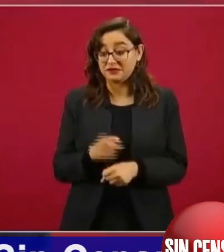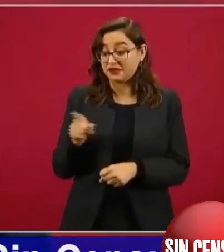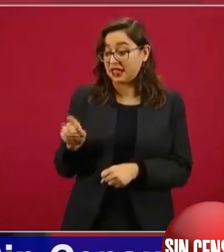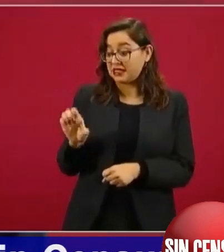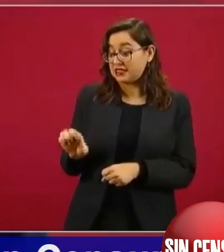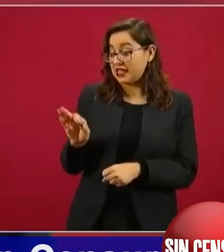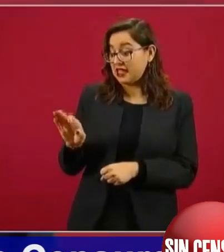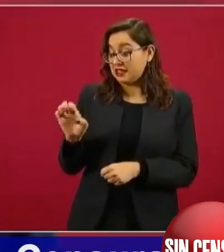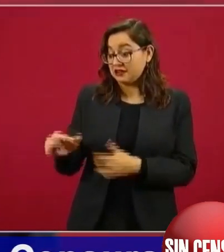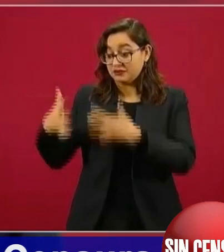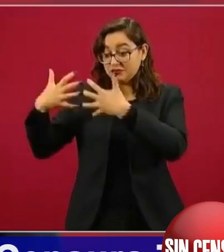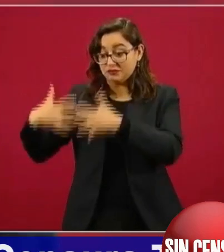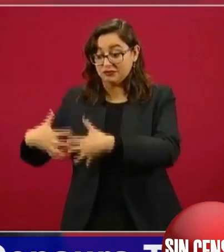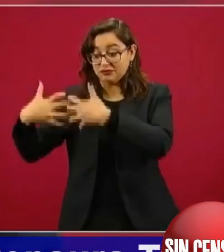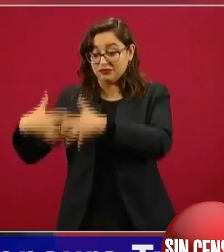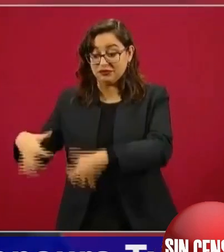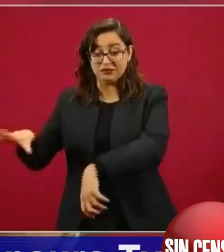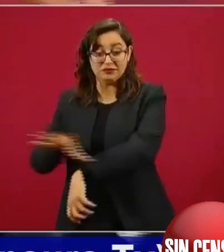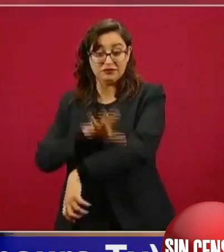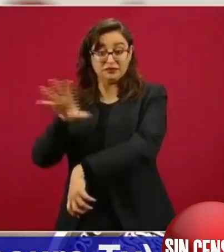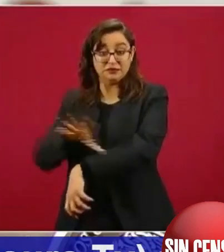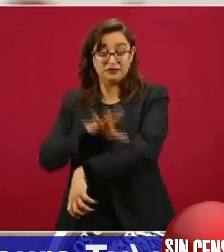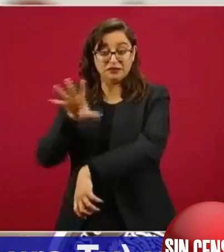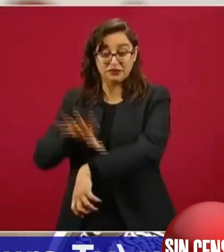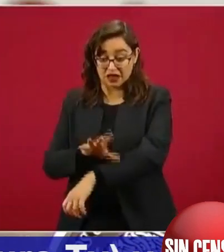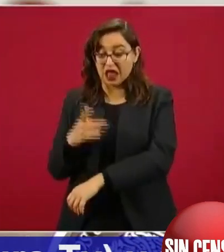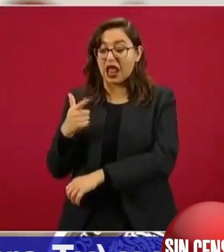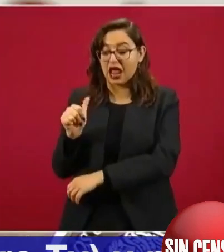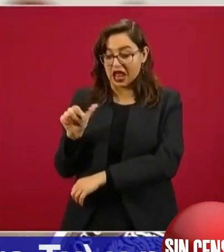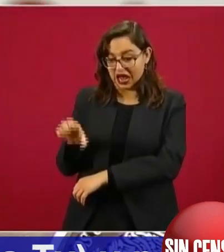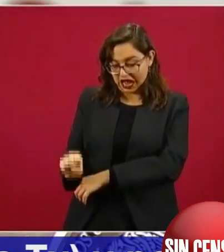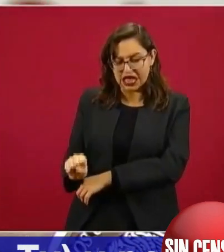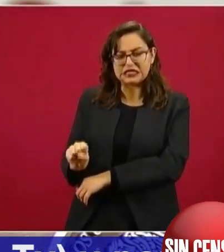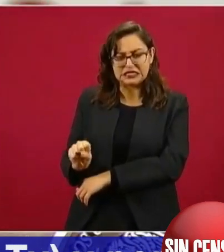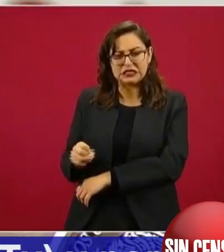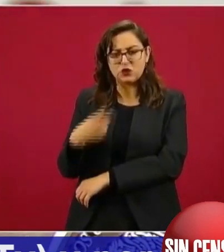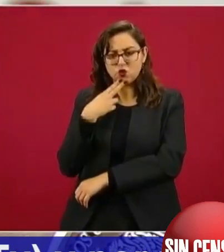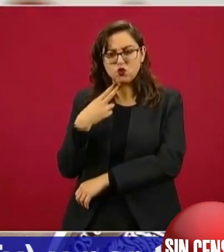Electricidad que genere energía con gas